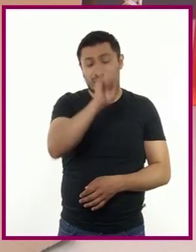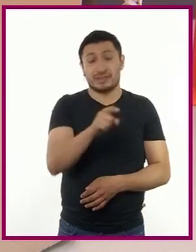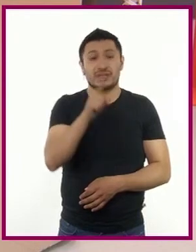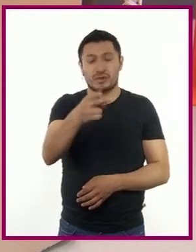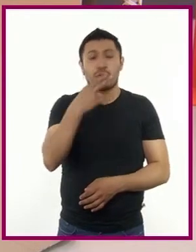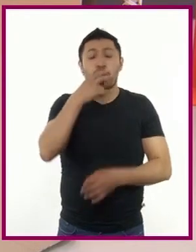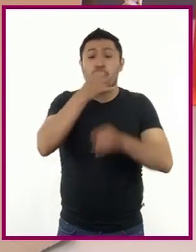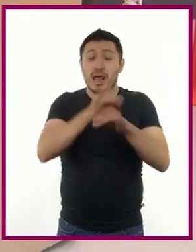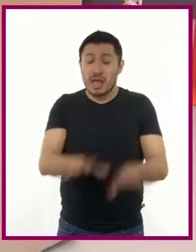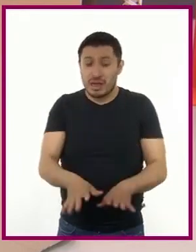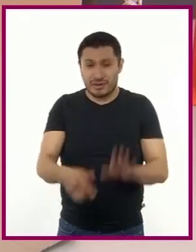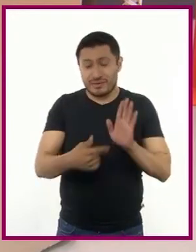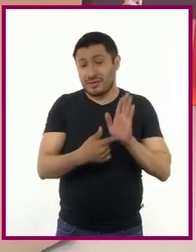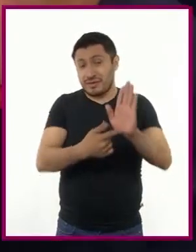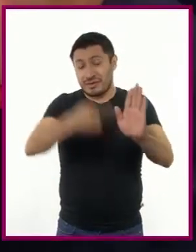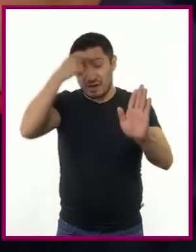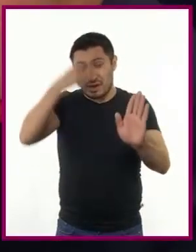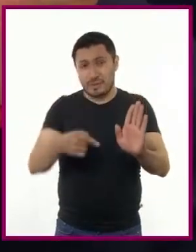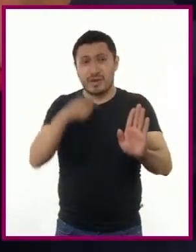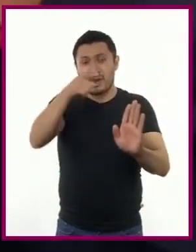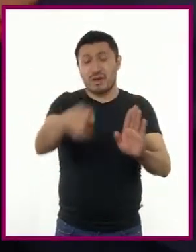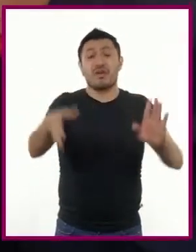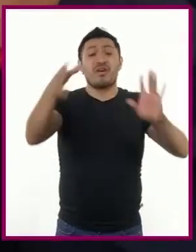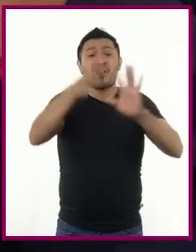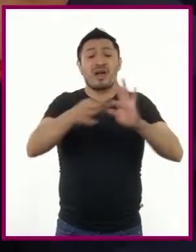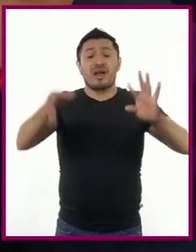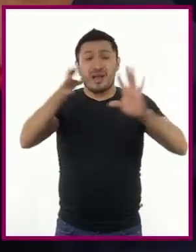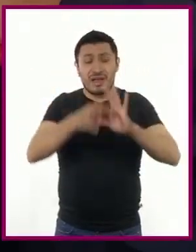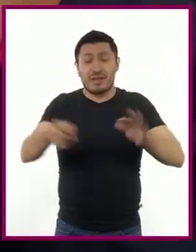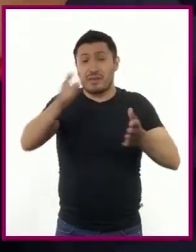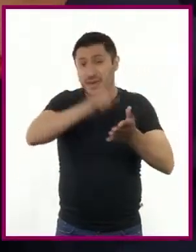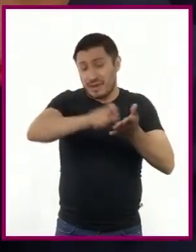la monografía para definirlo,